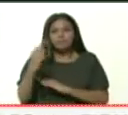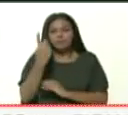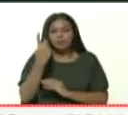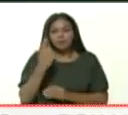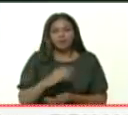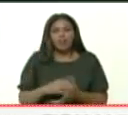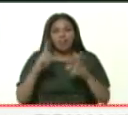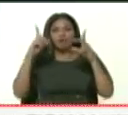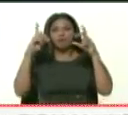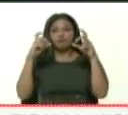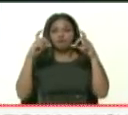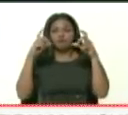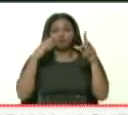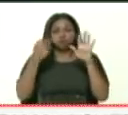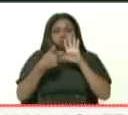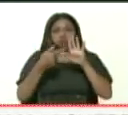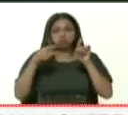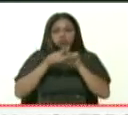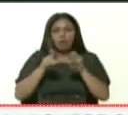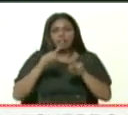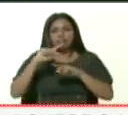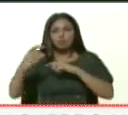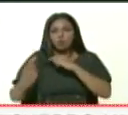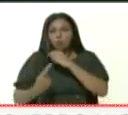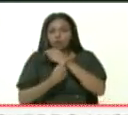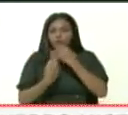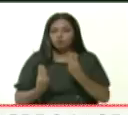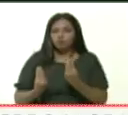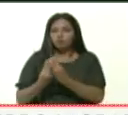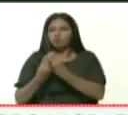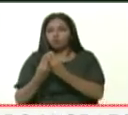la fotografía que mostraba a Juan